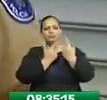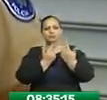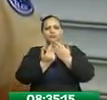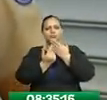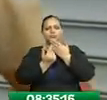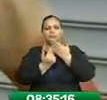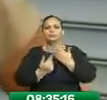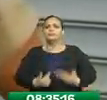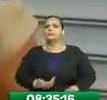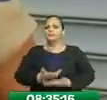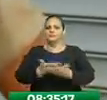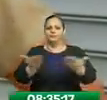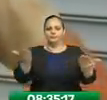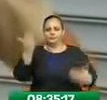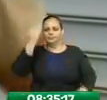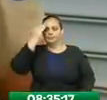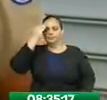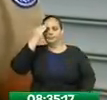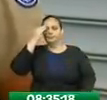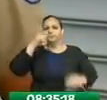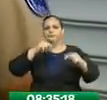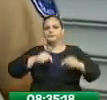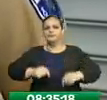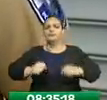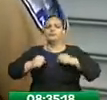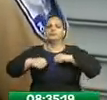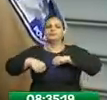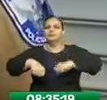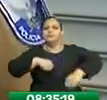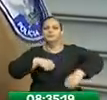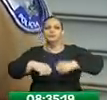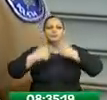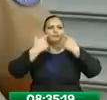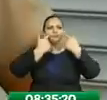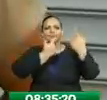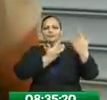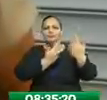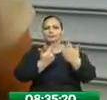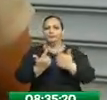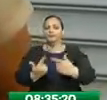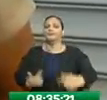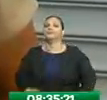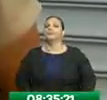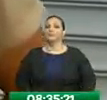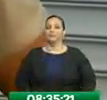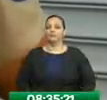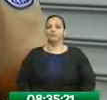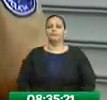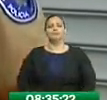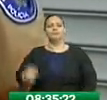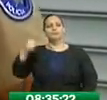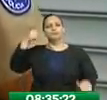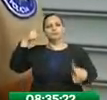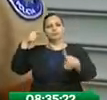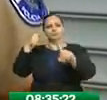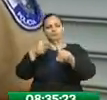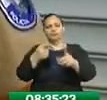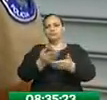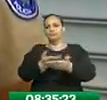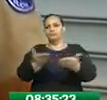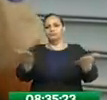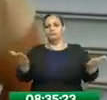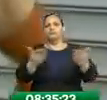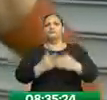trabajo arduo en compañía de todas las fuerzas. Es un trabajo en conjunto, ya que este único fin y objetivo es la seguridad de las